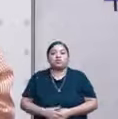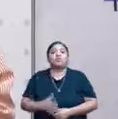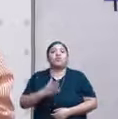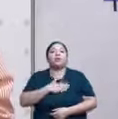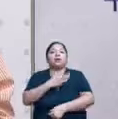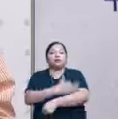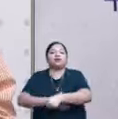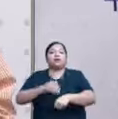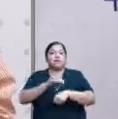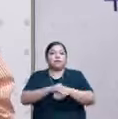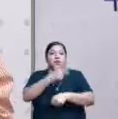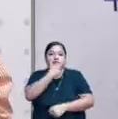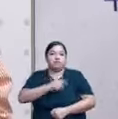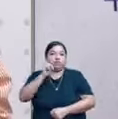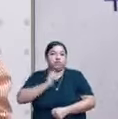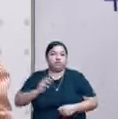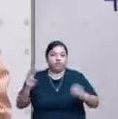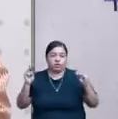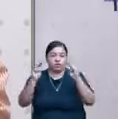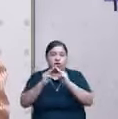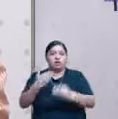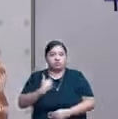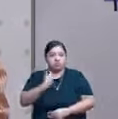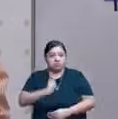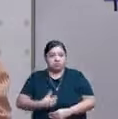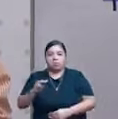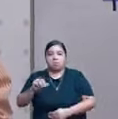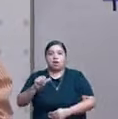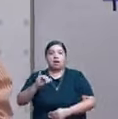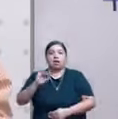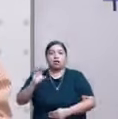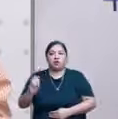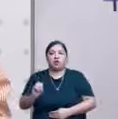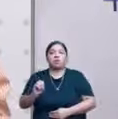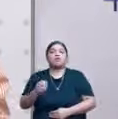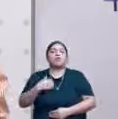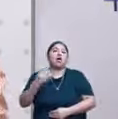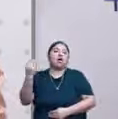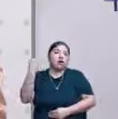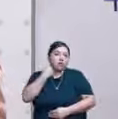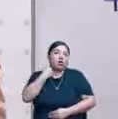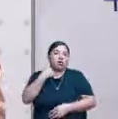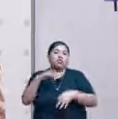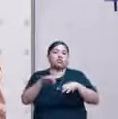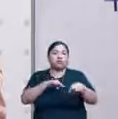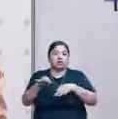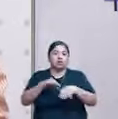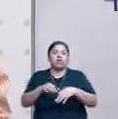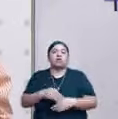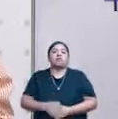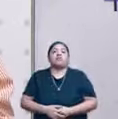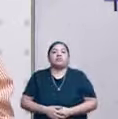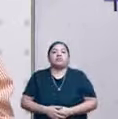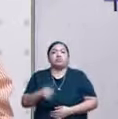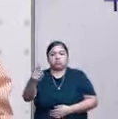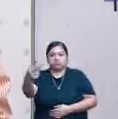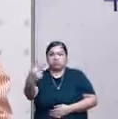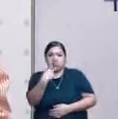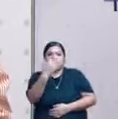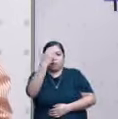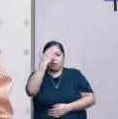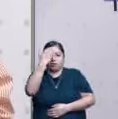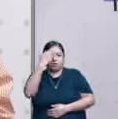amigos mixquiahualenses. Soy su servidor y amigo Mario Cruz Trejo. Como ustedes saben, soy abogado de profesión con formación militar. Tú me conoces,